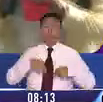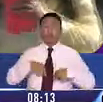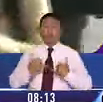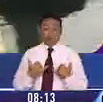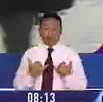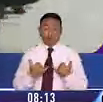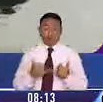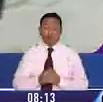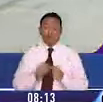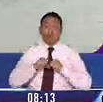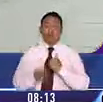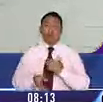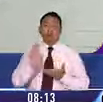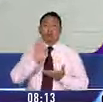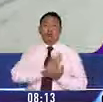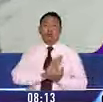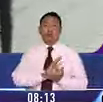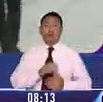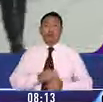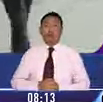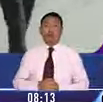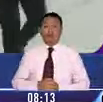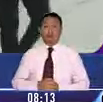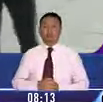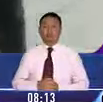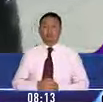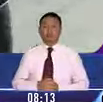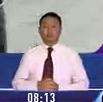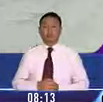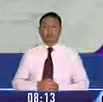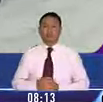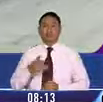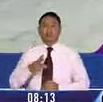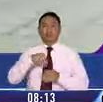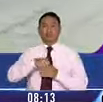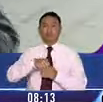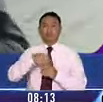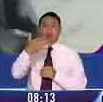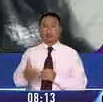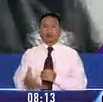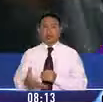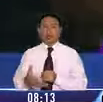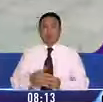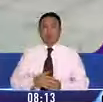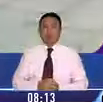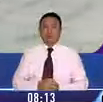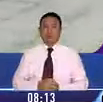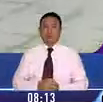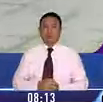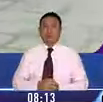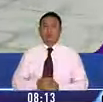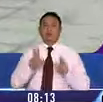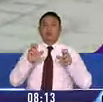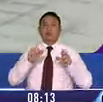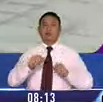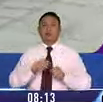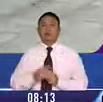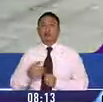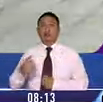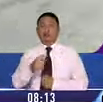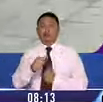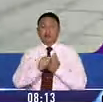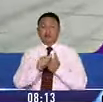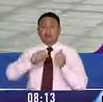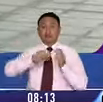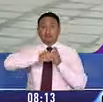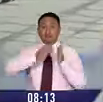la Asamblea Nacional, también en los exteriores, por el lado de la Contraloría, también